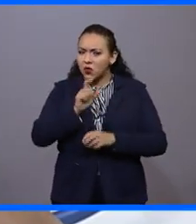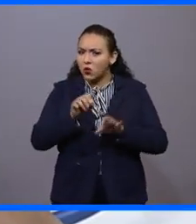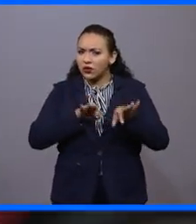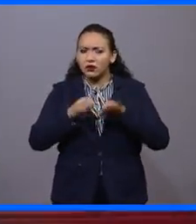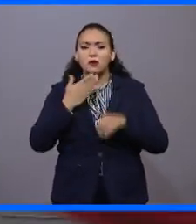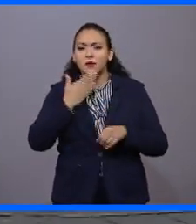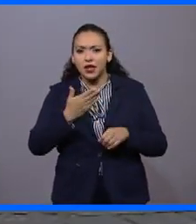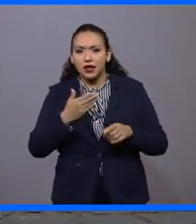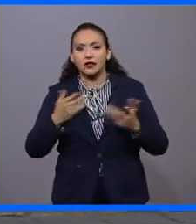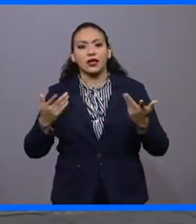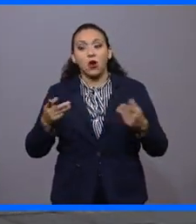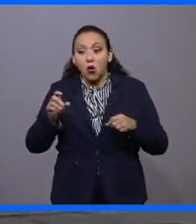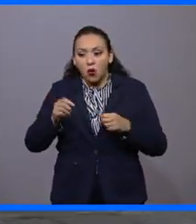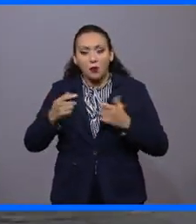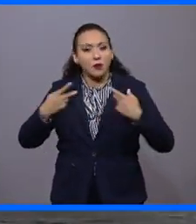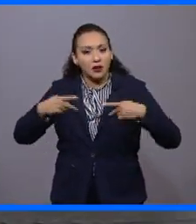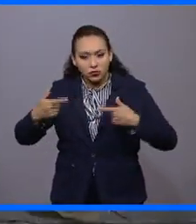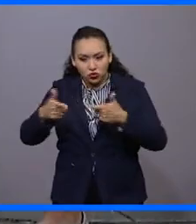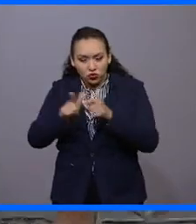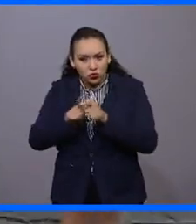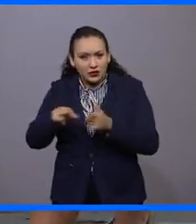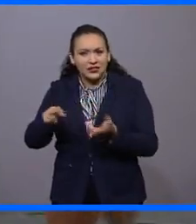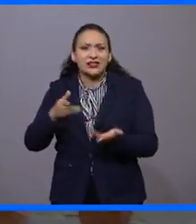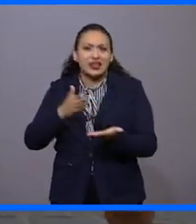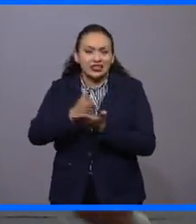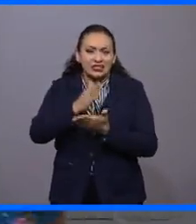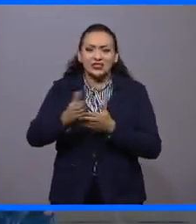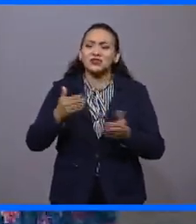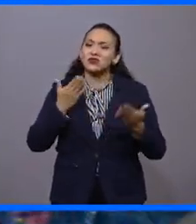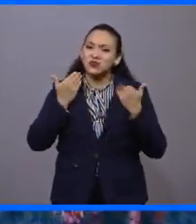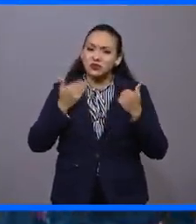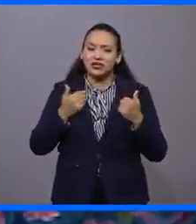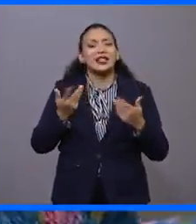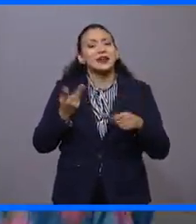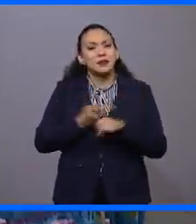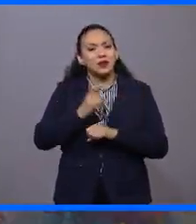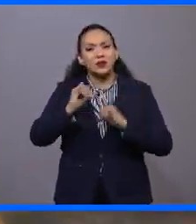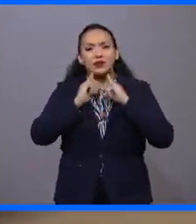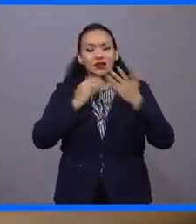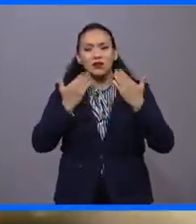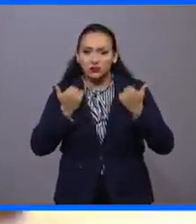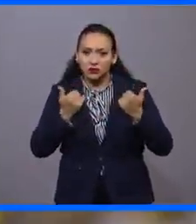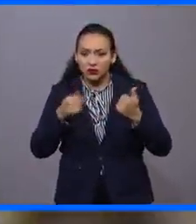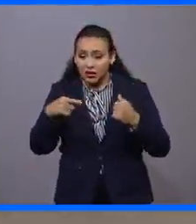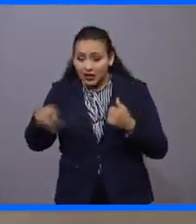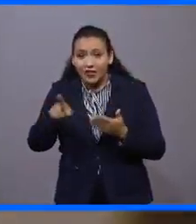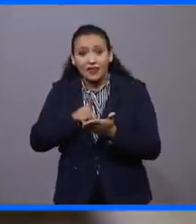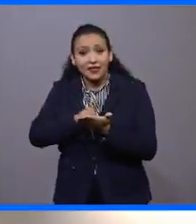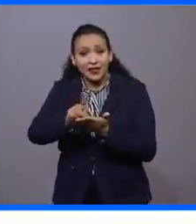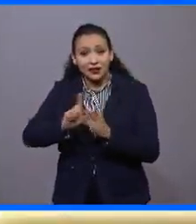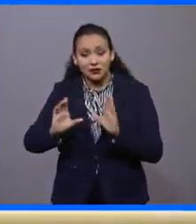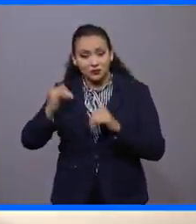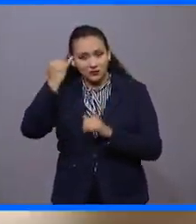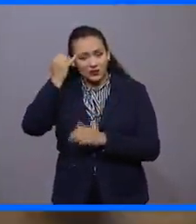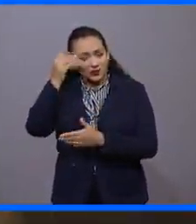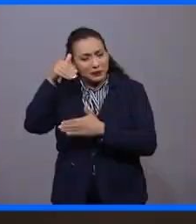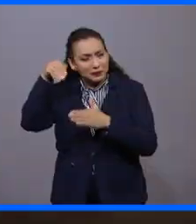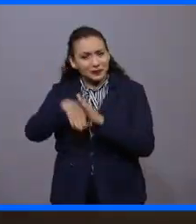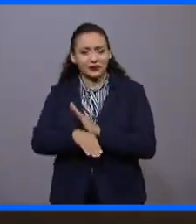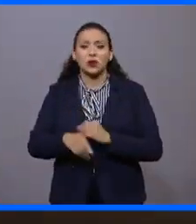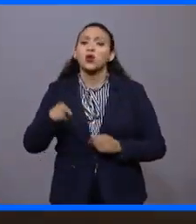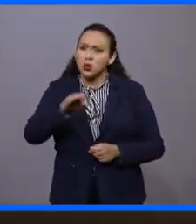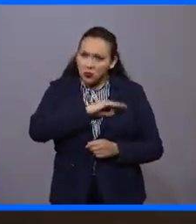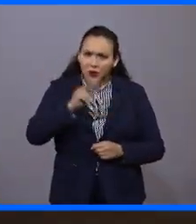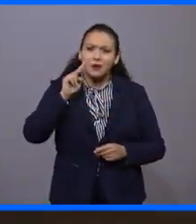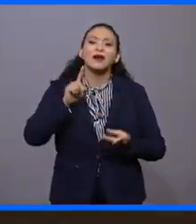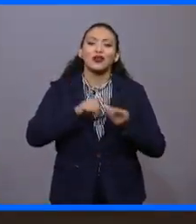la reparación de la vulneración a este derecho cuando no se cuenta con un intérprete, entre otros aspectos, que puede consultar